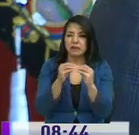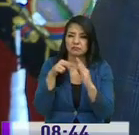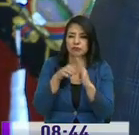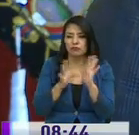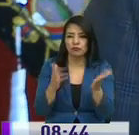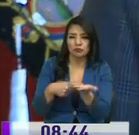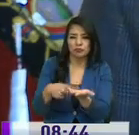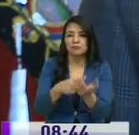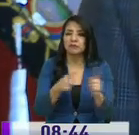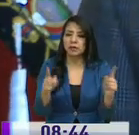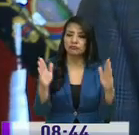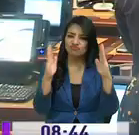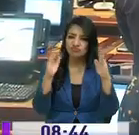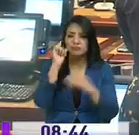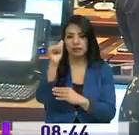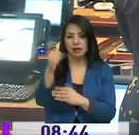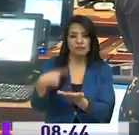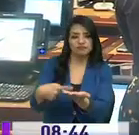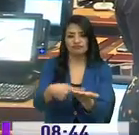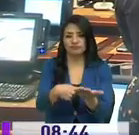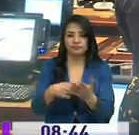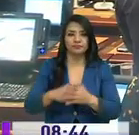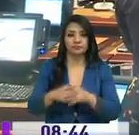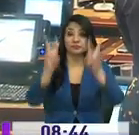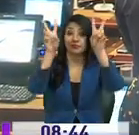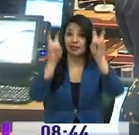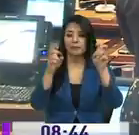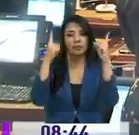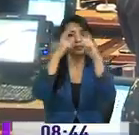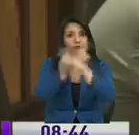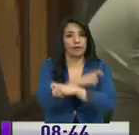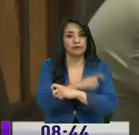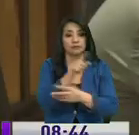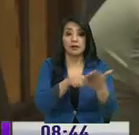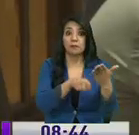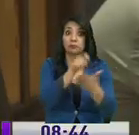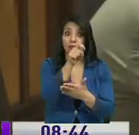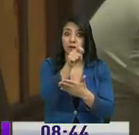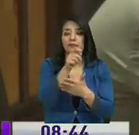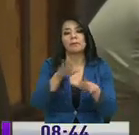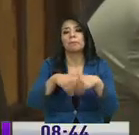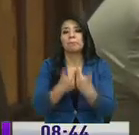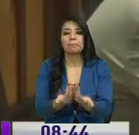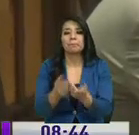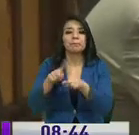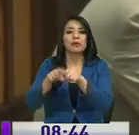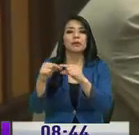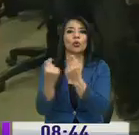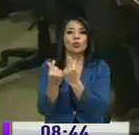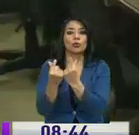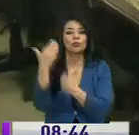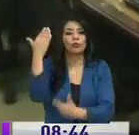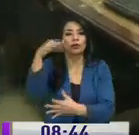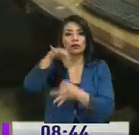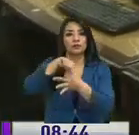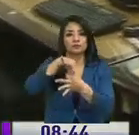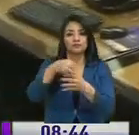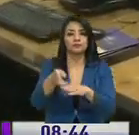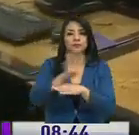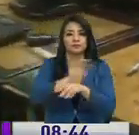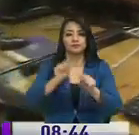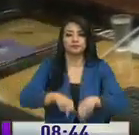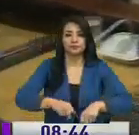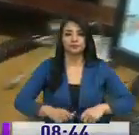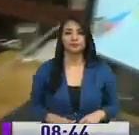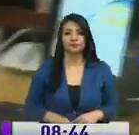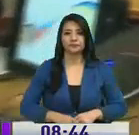pero escuchemos el debate el día de mañana. Un tema complejo que su aprobación dependerá de cómo se maneje en las fuerzas políticas a la interna de la legislatura.